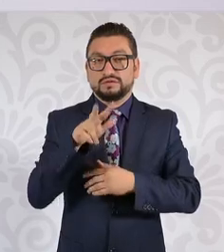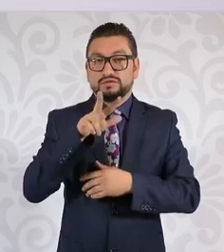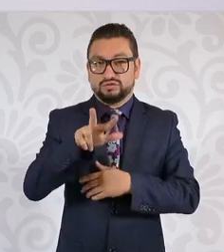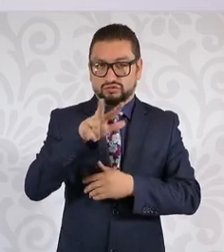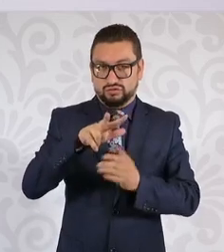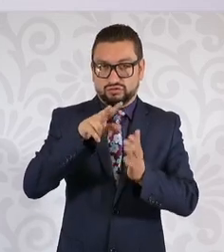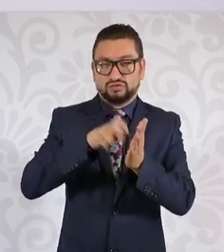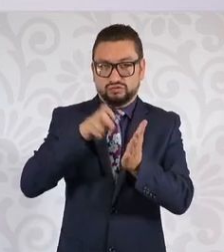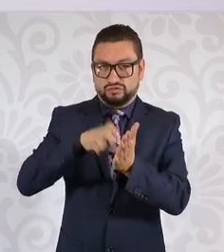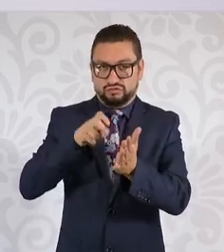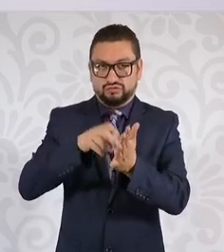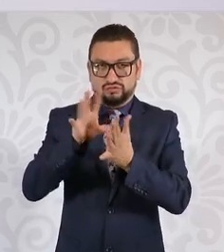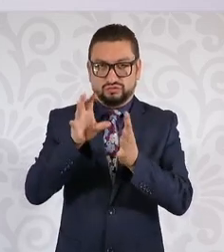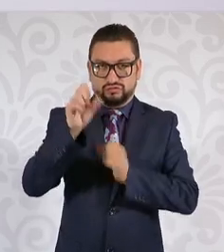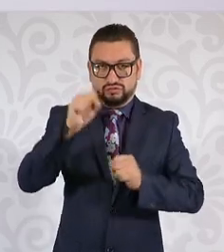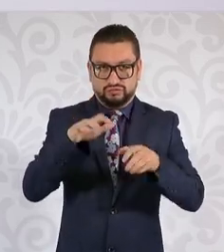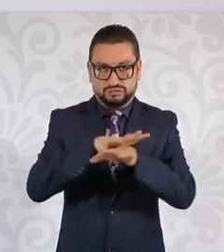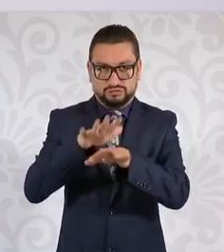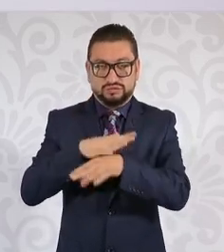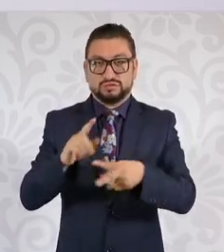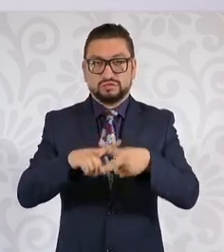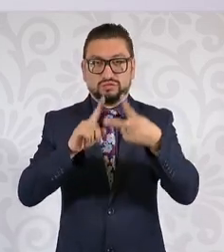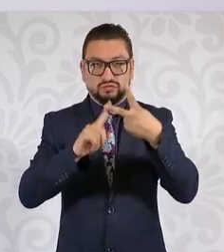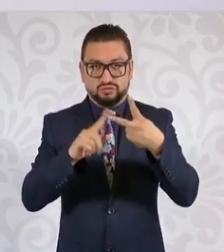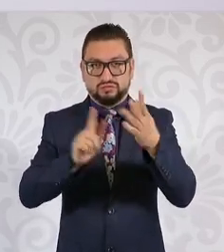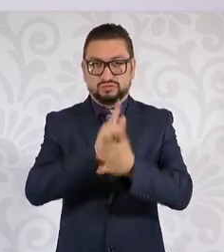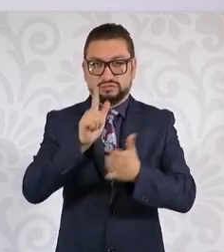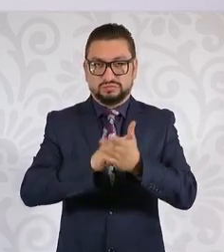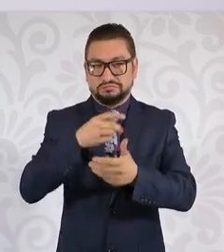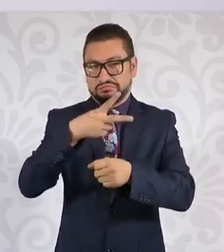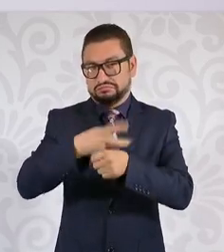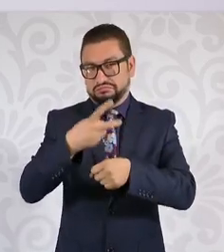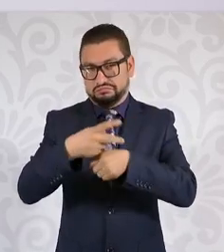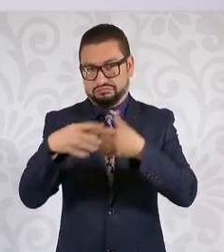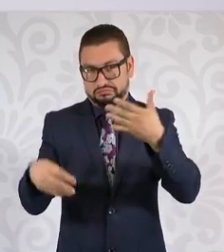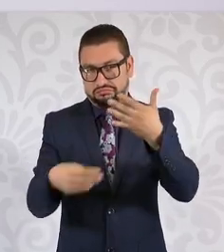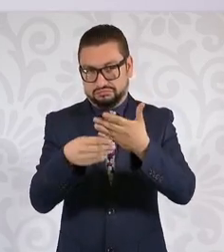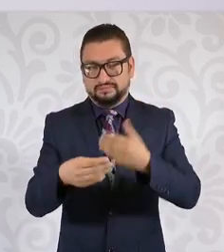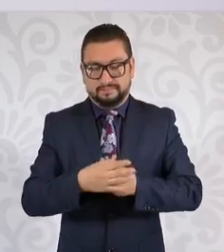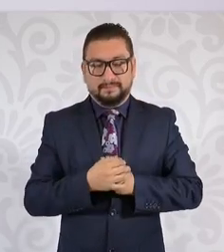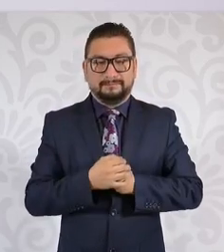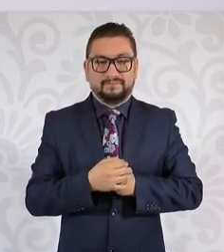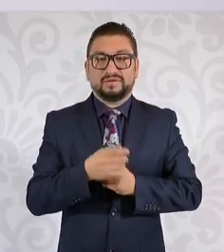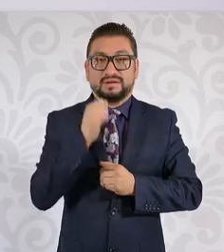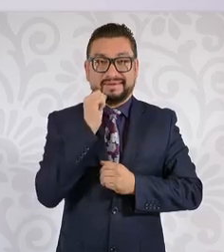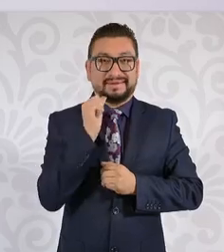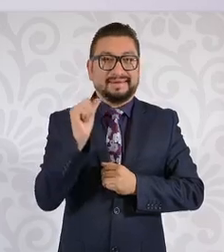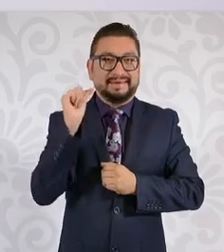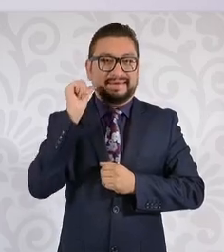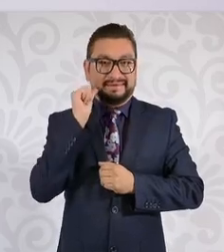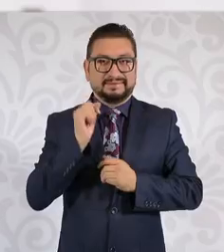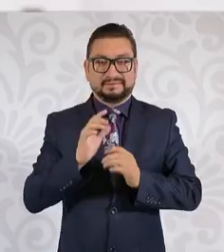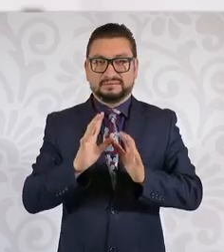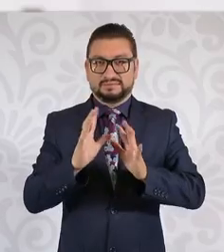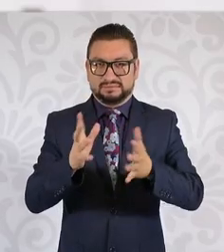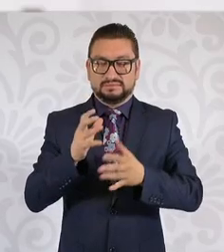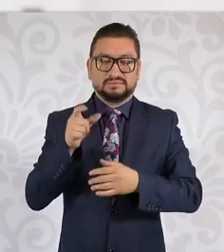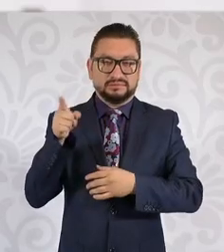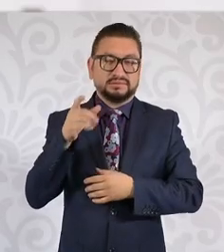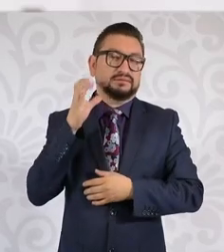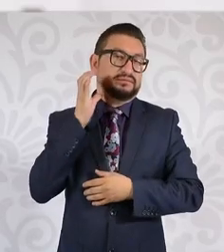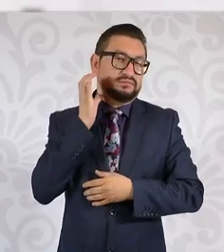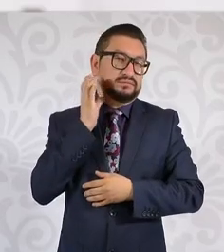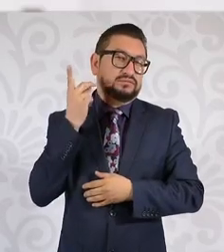reformas constitucionales y 2 de leyes secundarias. El día de ayer se aprobó en la Cámara